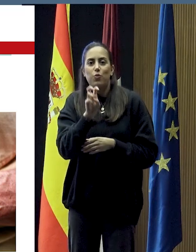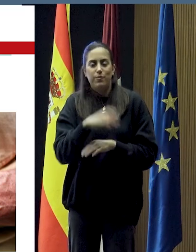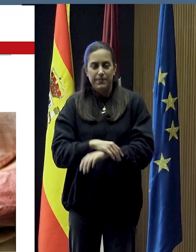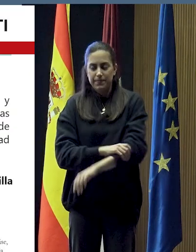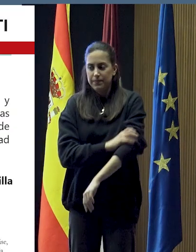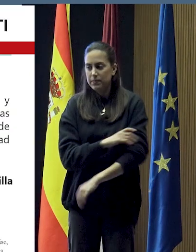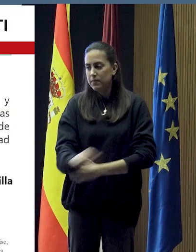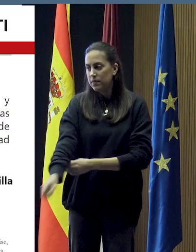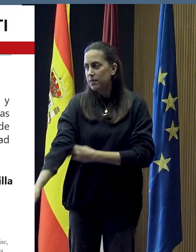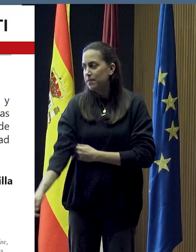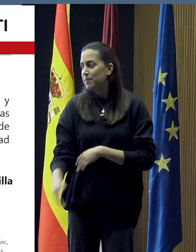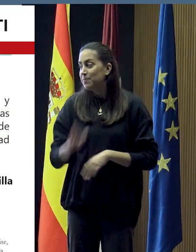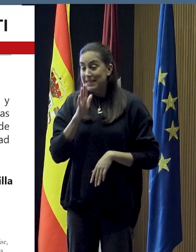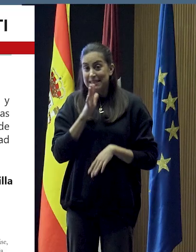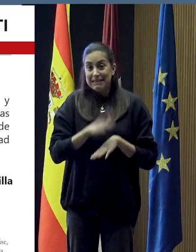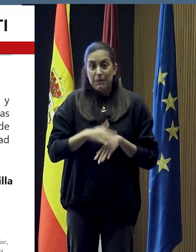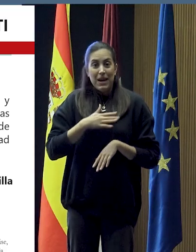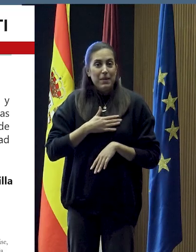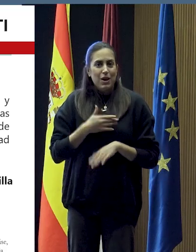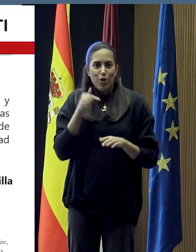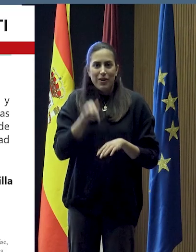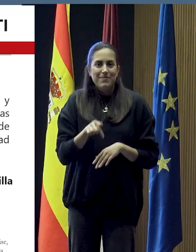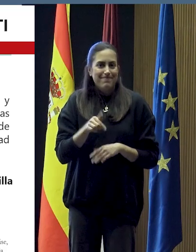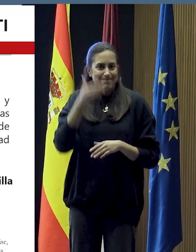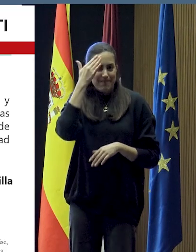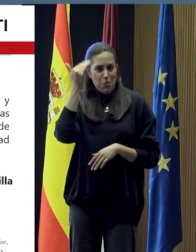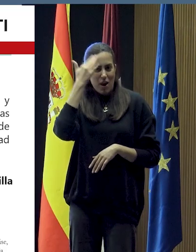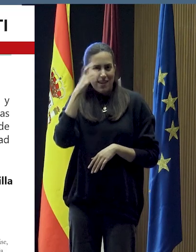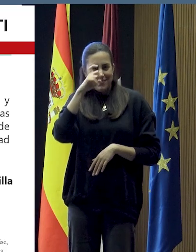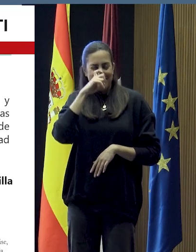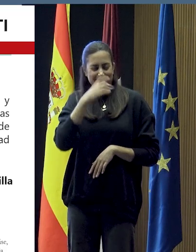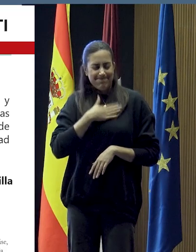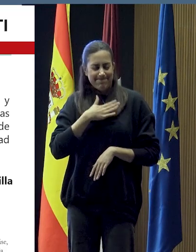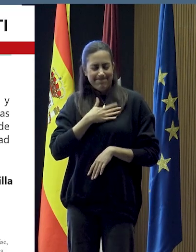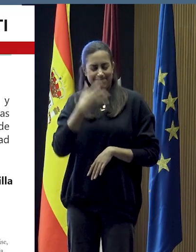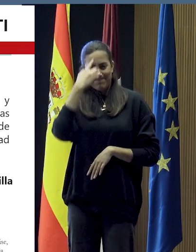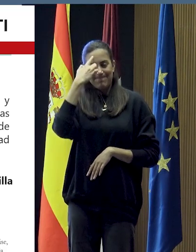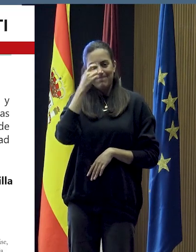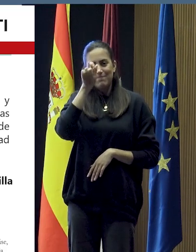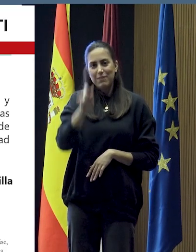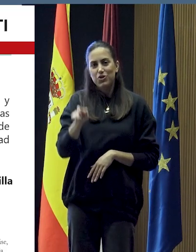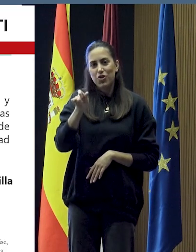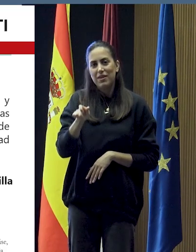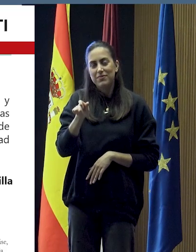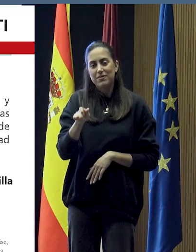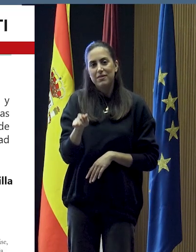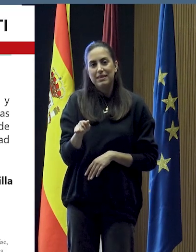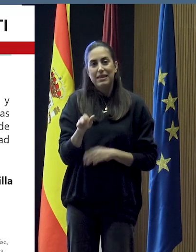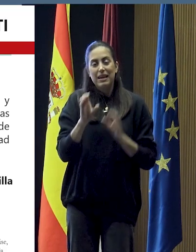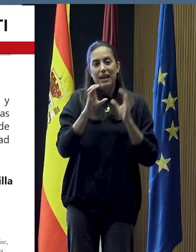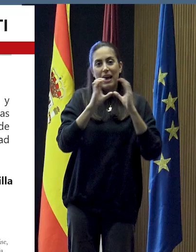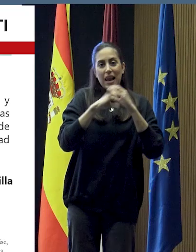porque para mí la memoria hoy y el recuerdo es para la persona que puso en marcha el